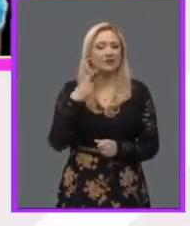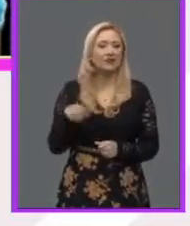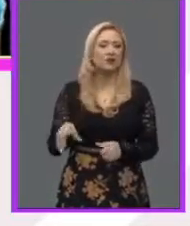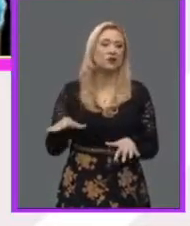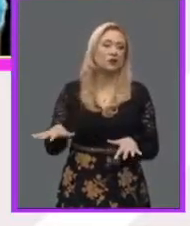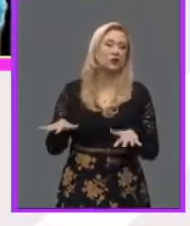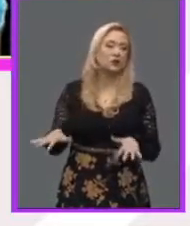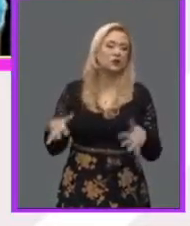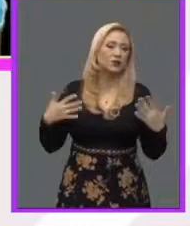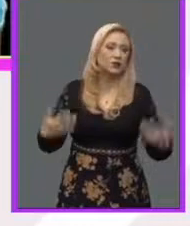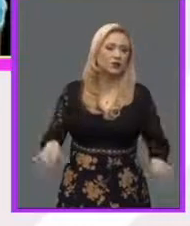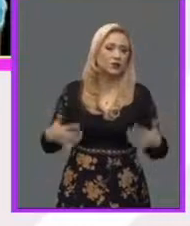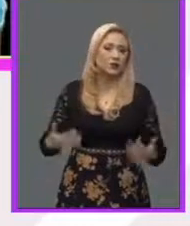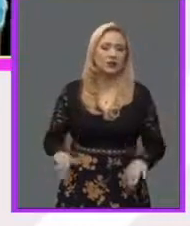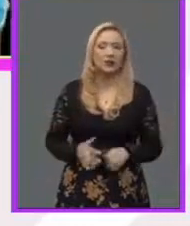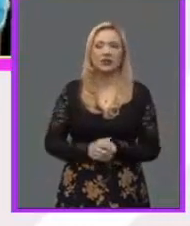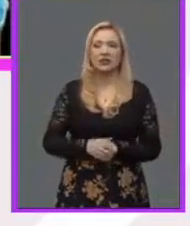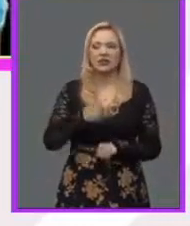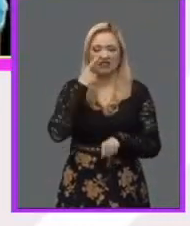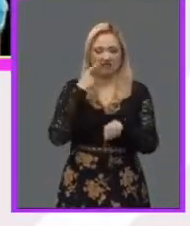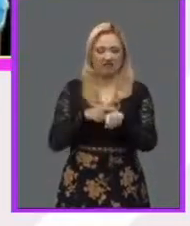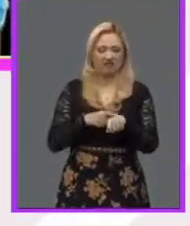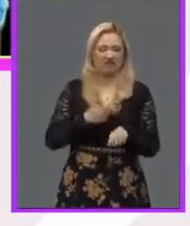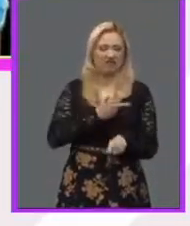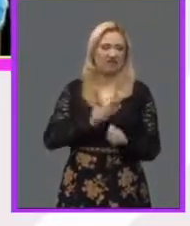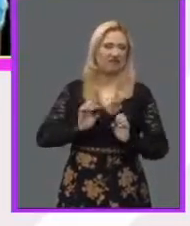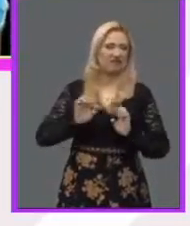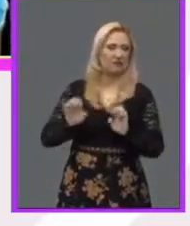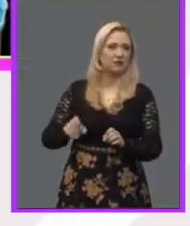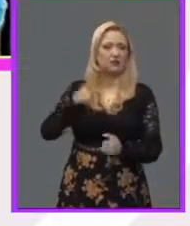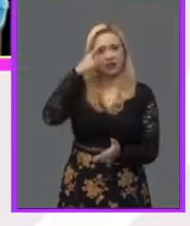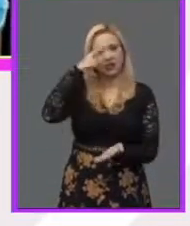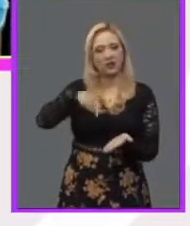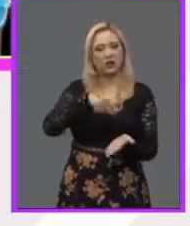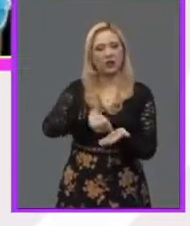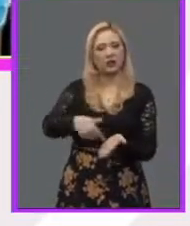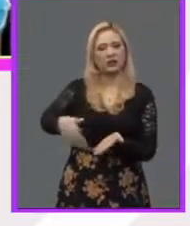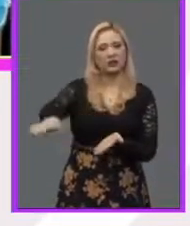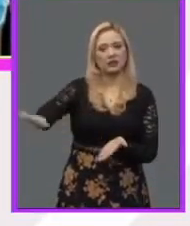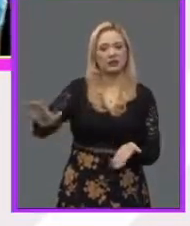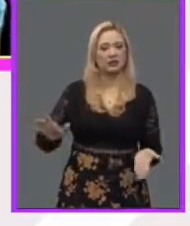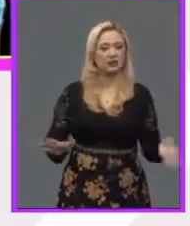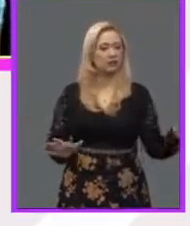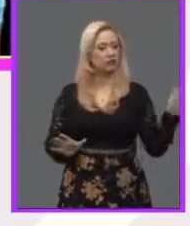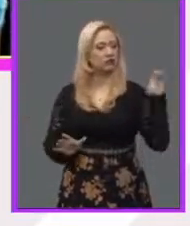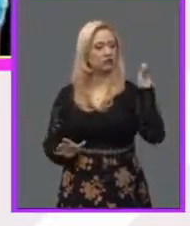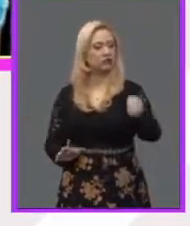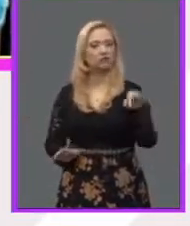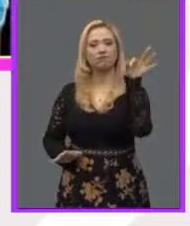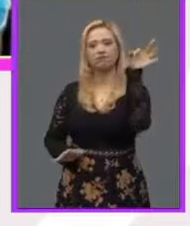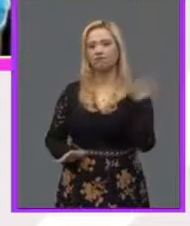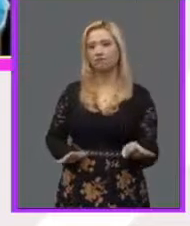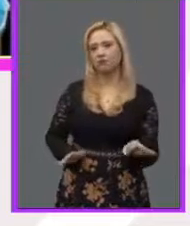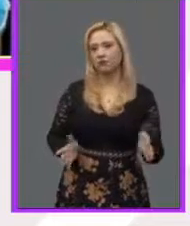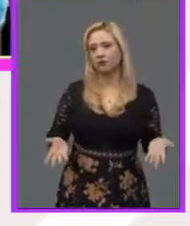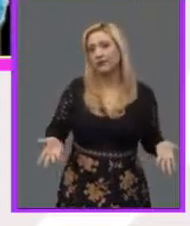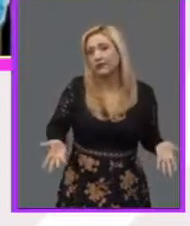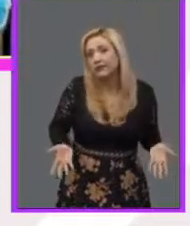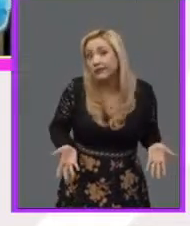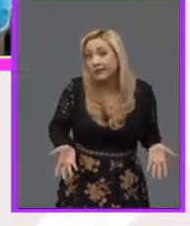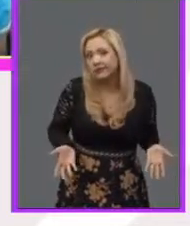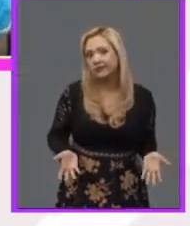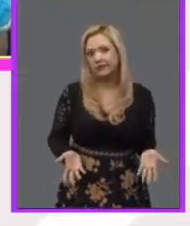más fuertes, digamos, del racismo en la gestión del espacio. Porque, insisto, viene con la idea de se justifica sacarte,